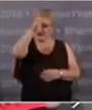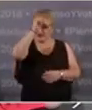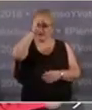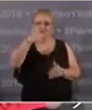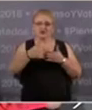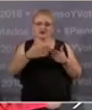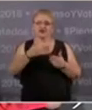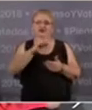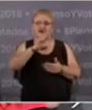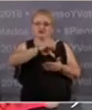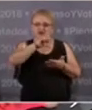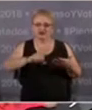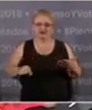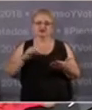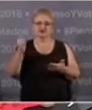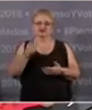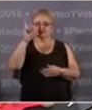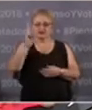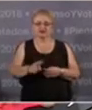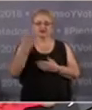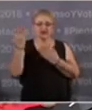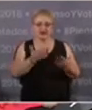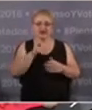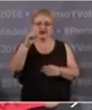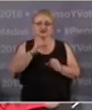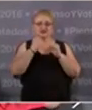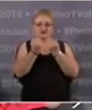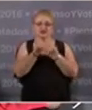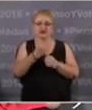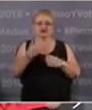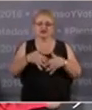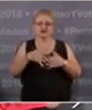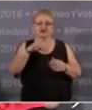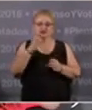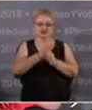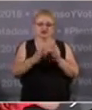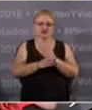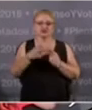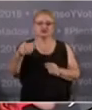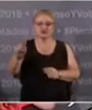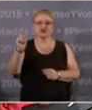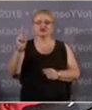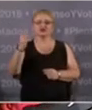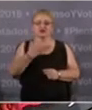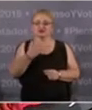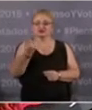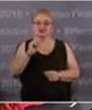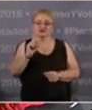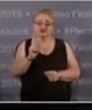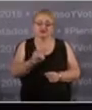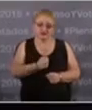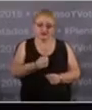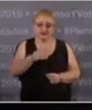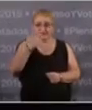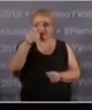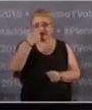está proponiendo es de verdaderamente llegar a la sociedad y que funcionen las cosas. Pero pues tenemos que ser también respetuosos de que el Parlamento